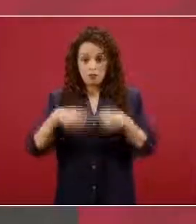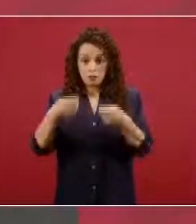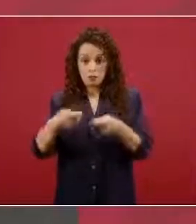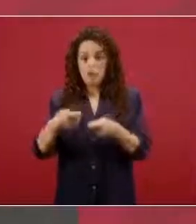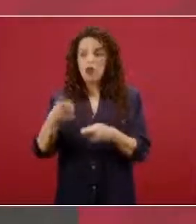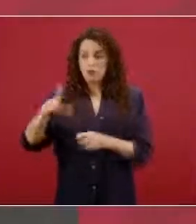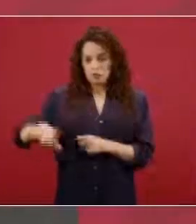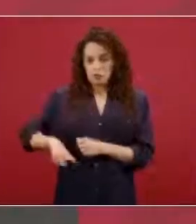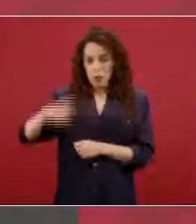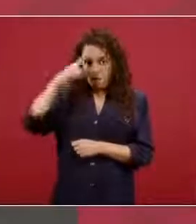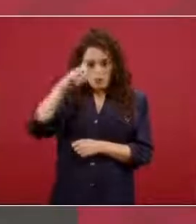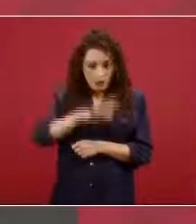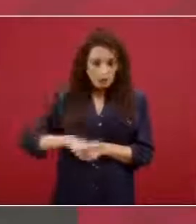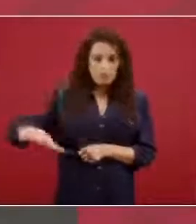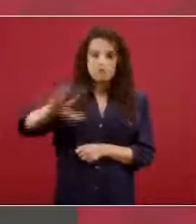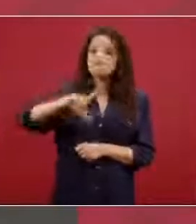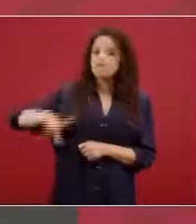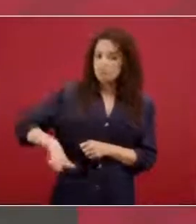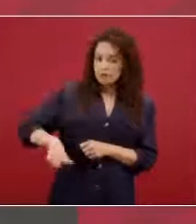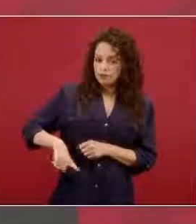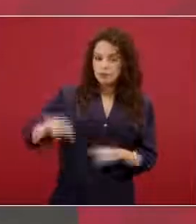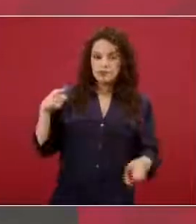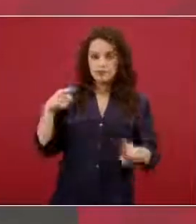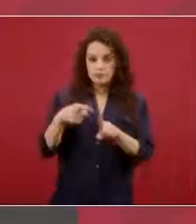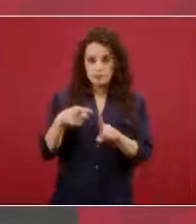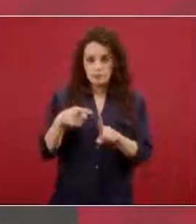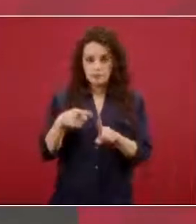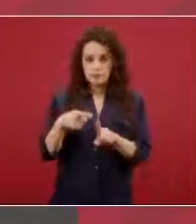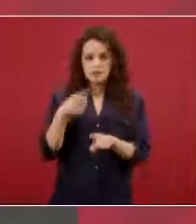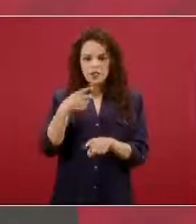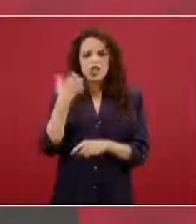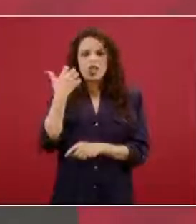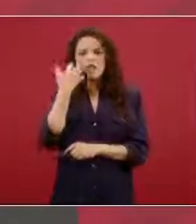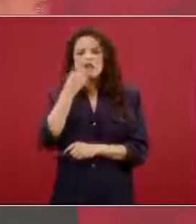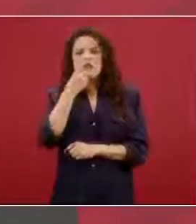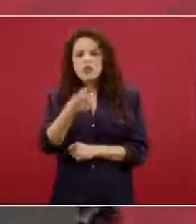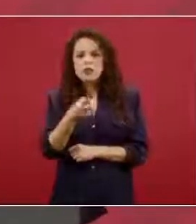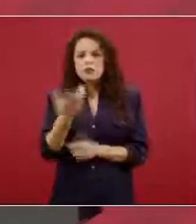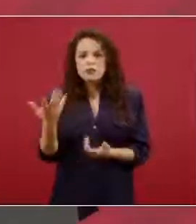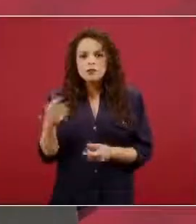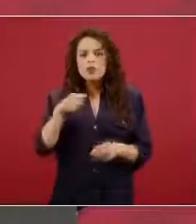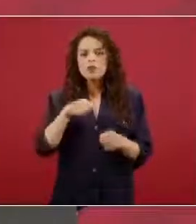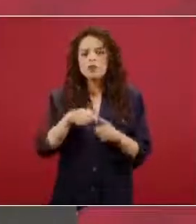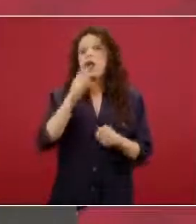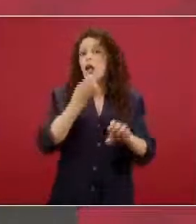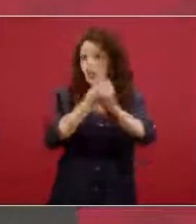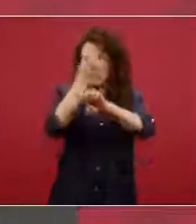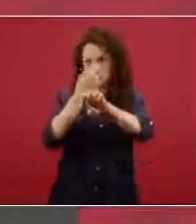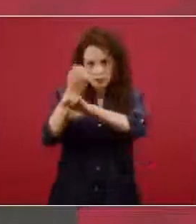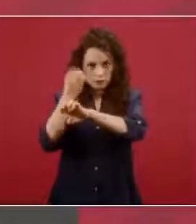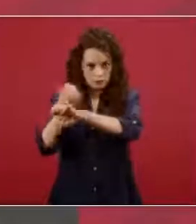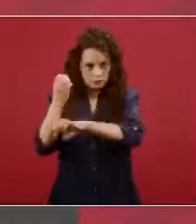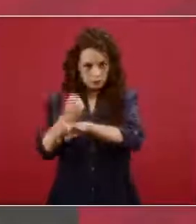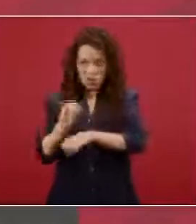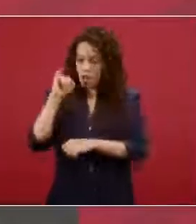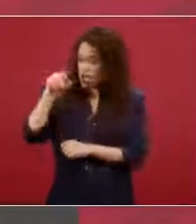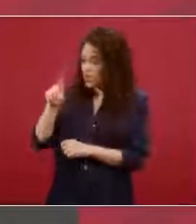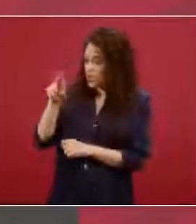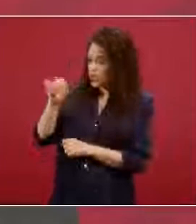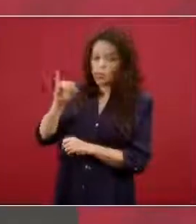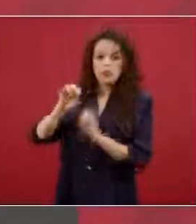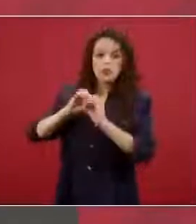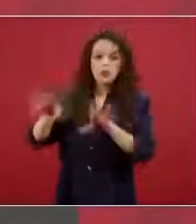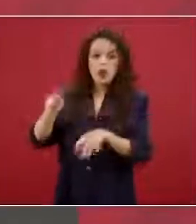es para el sector público. Cuando decimos el sector público y el gobierno, es las entidades federativas, El INDRE, por supuesto,